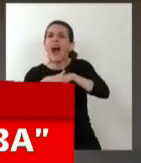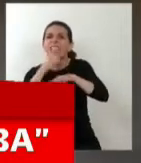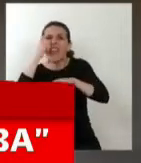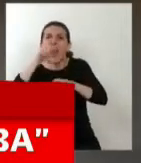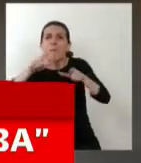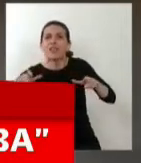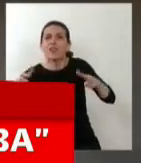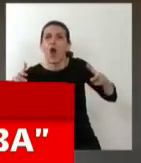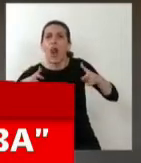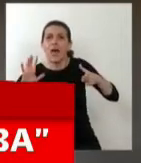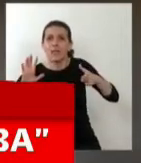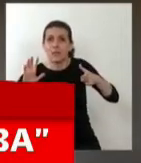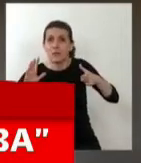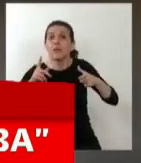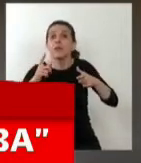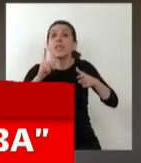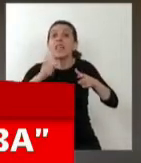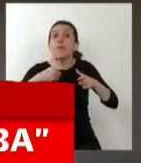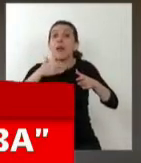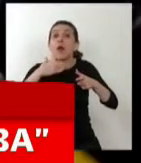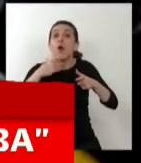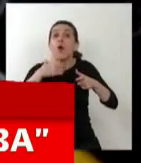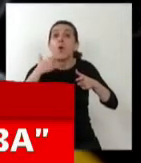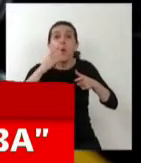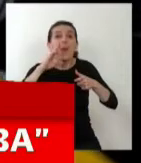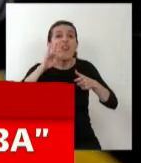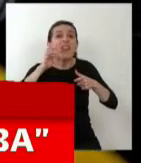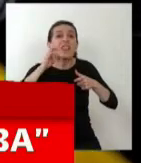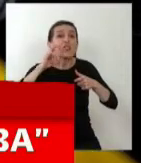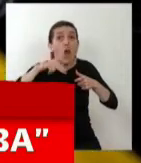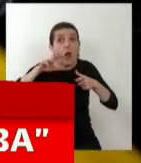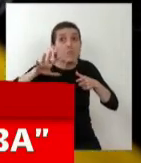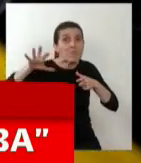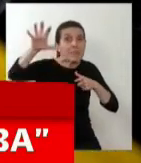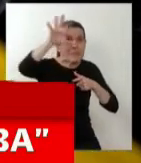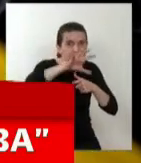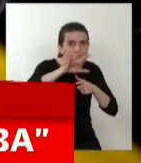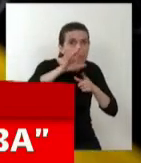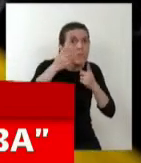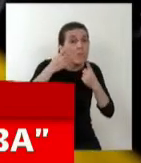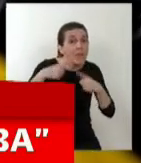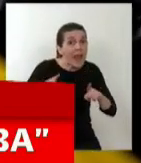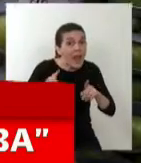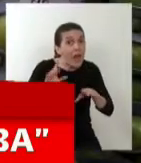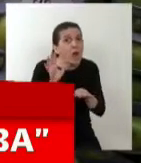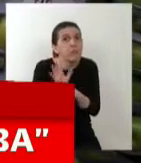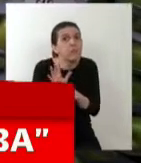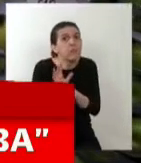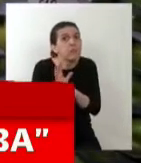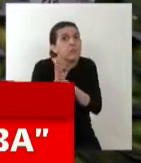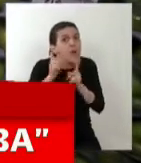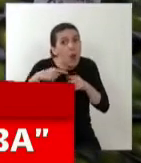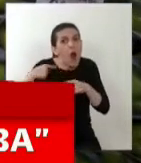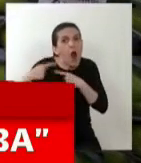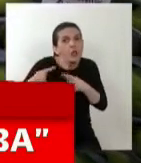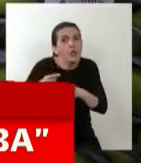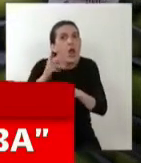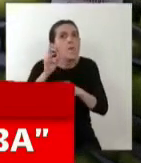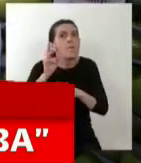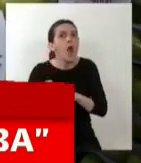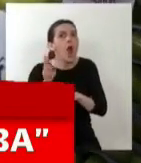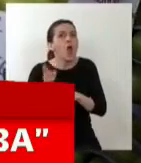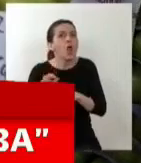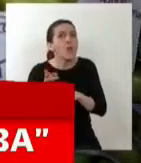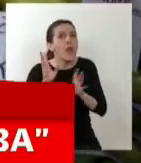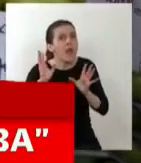jurisdicción. Pero del mismo modo, mantendremos la prohibición de reuniones